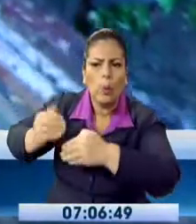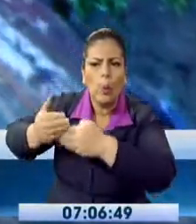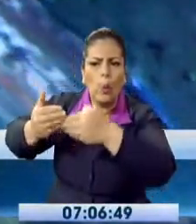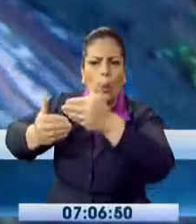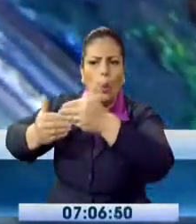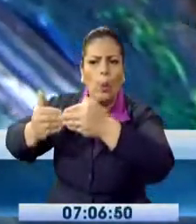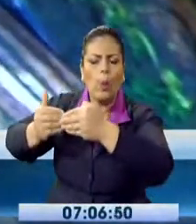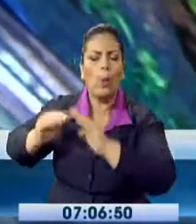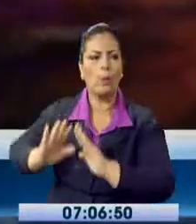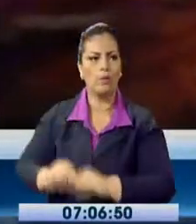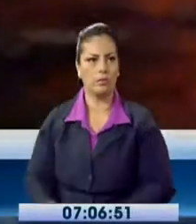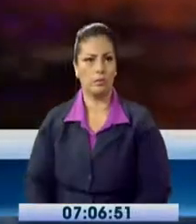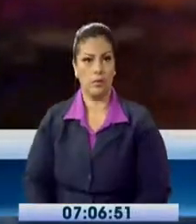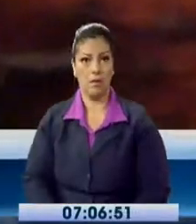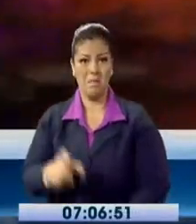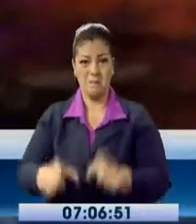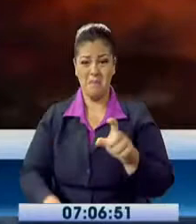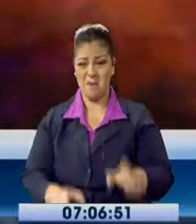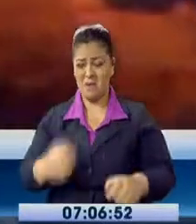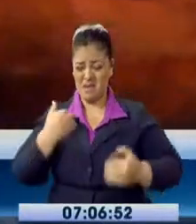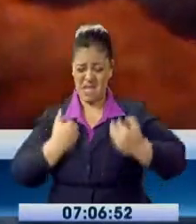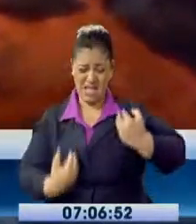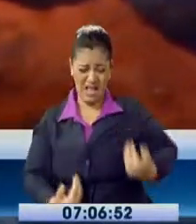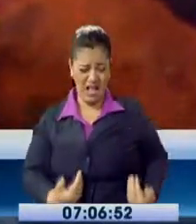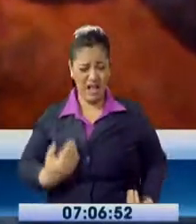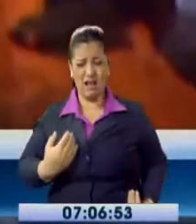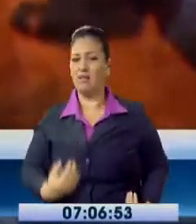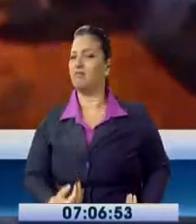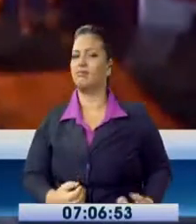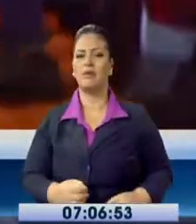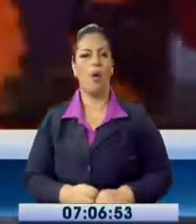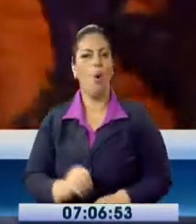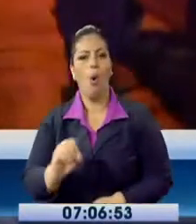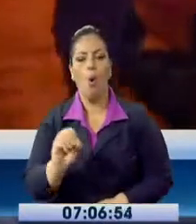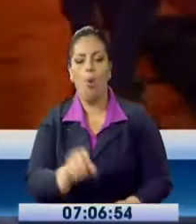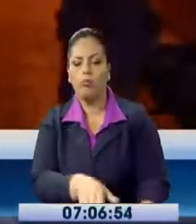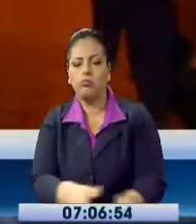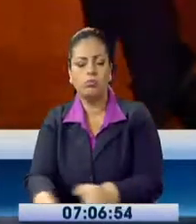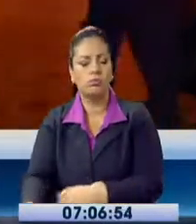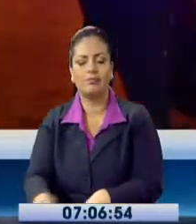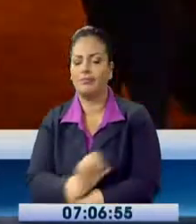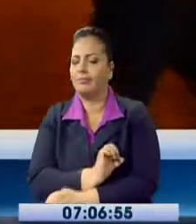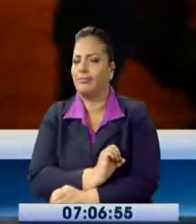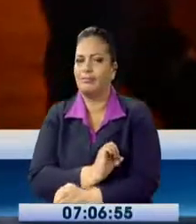ni víctimas mortales. 30 efectivos del cuerpo de bomberos tomaron